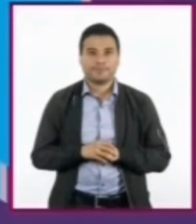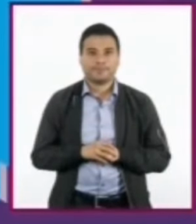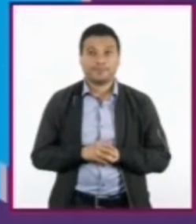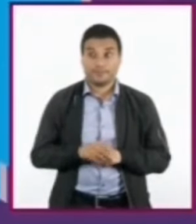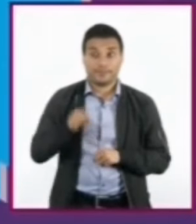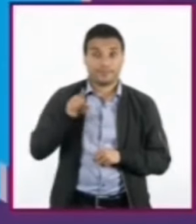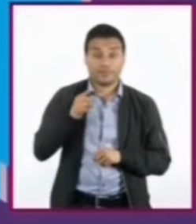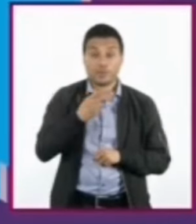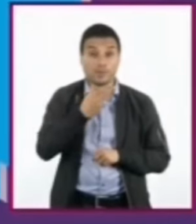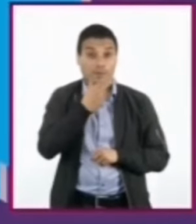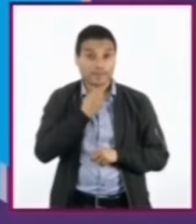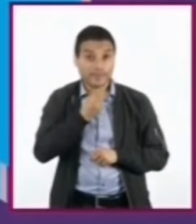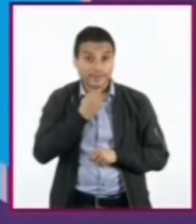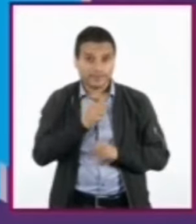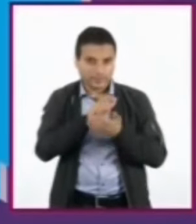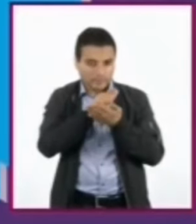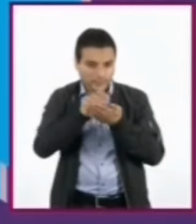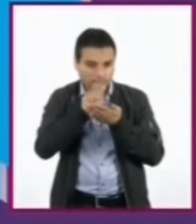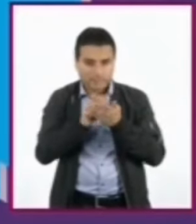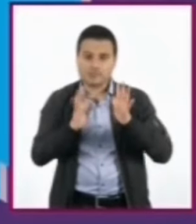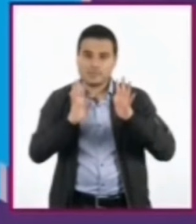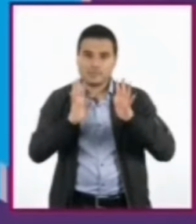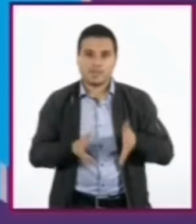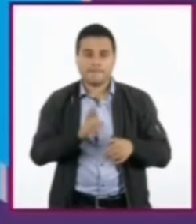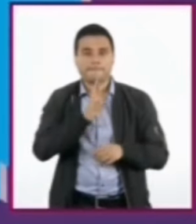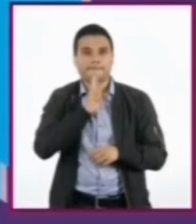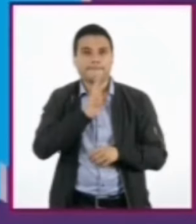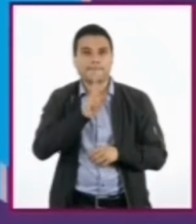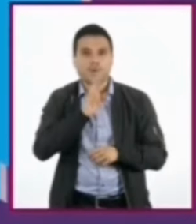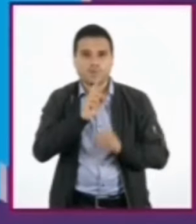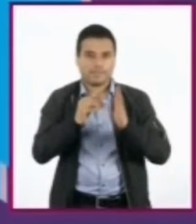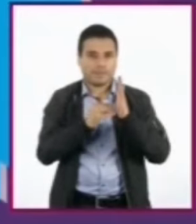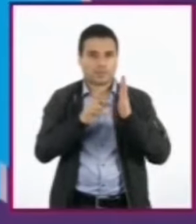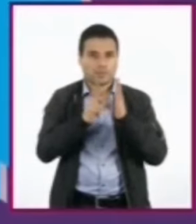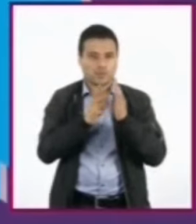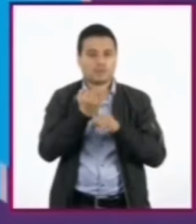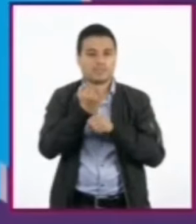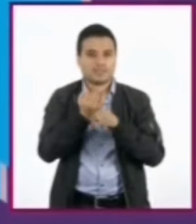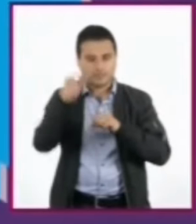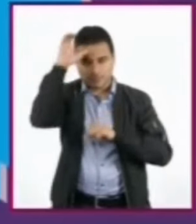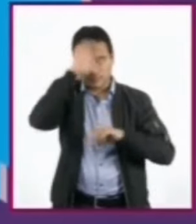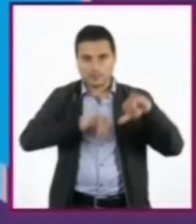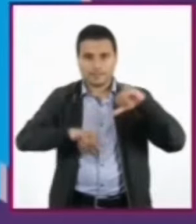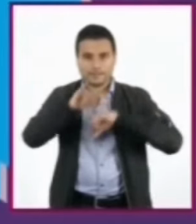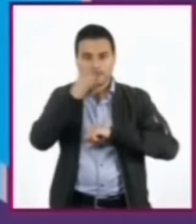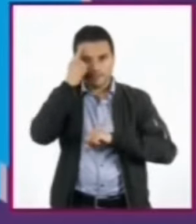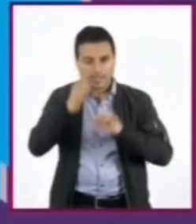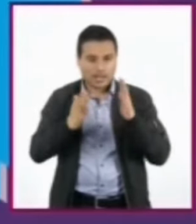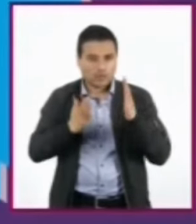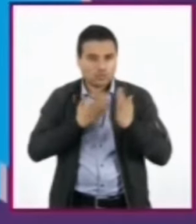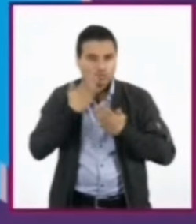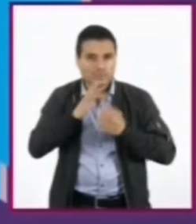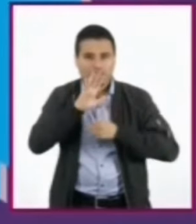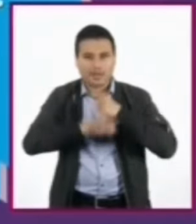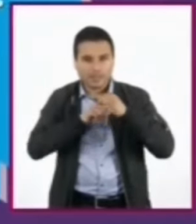Mejoró las formas de preceder de la investigación científica en el estudio de la